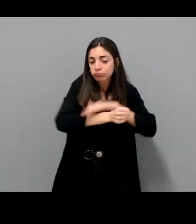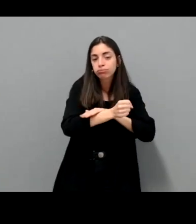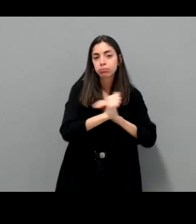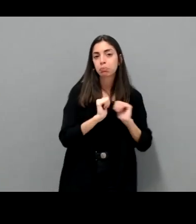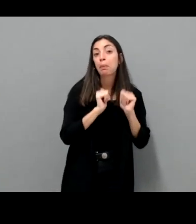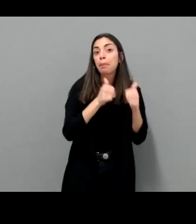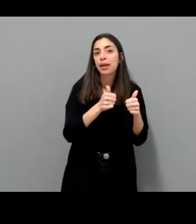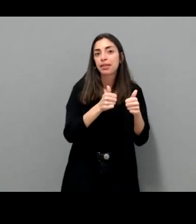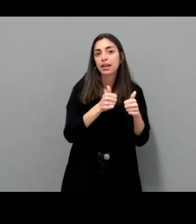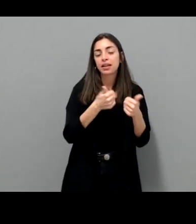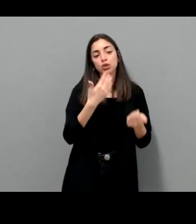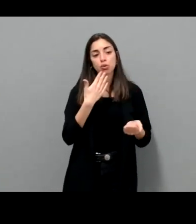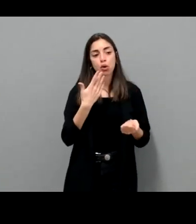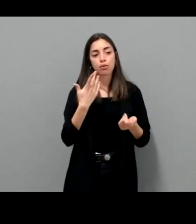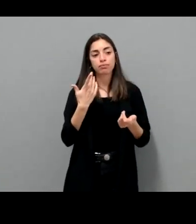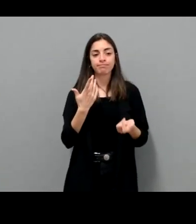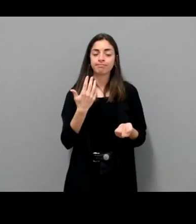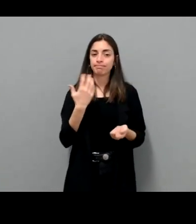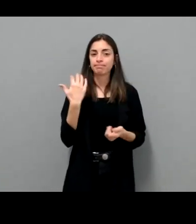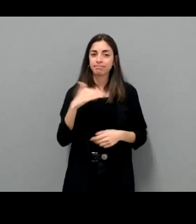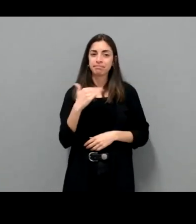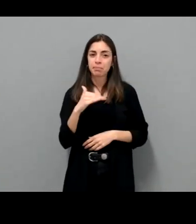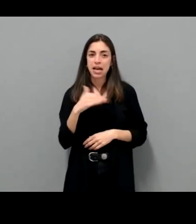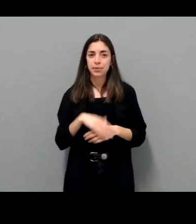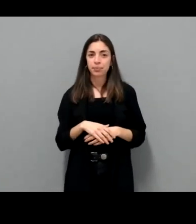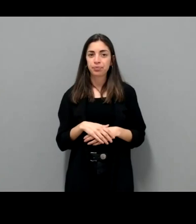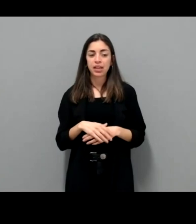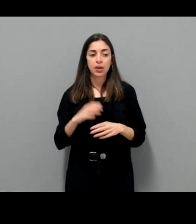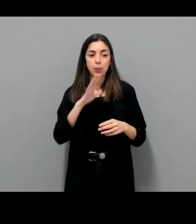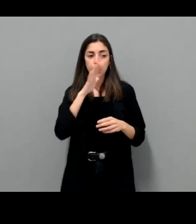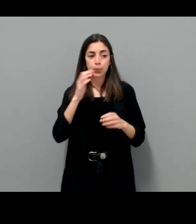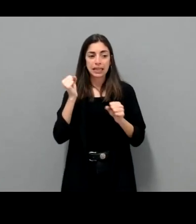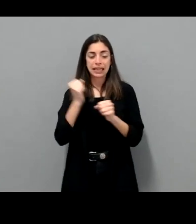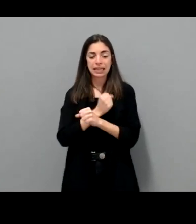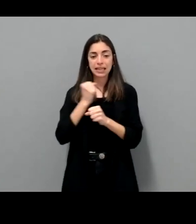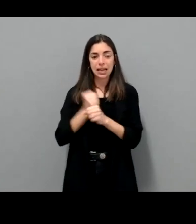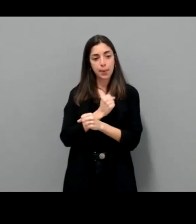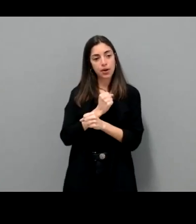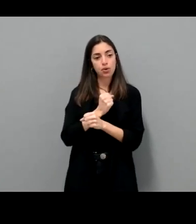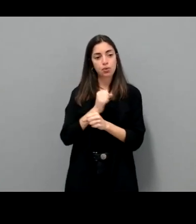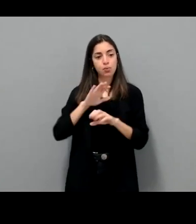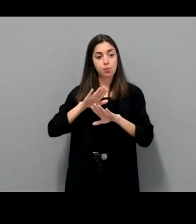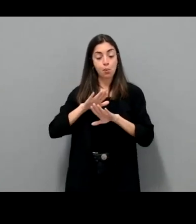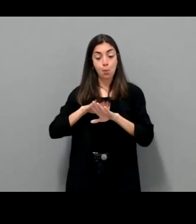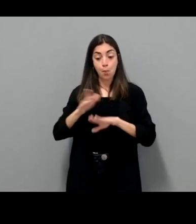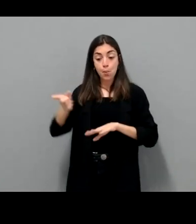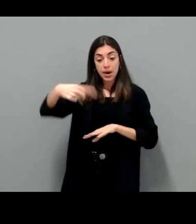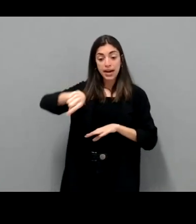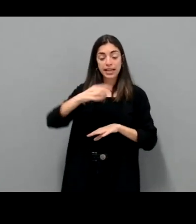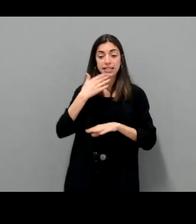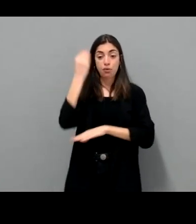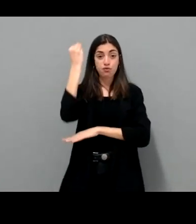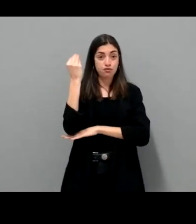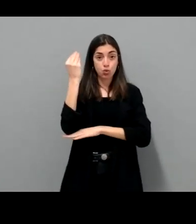un castigo. Tú trabajas, pero esa figura tan necesaria para ellos, porque es que sin esa figura